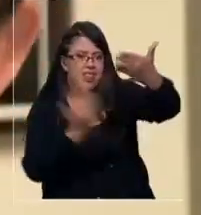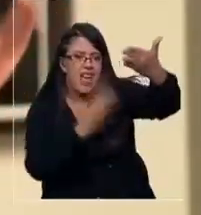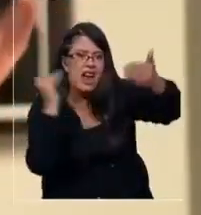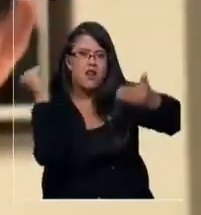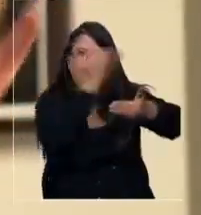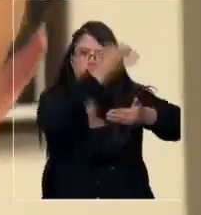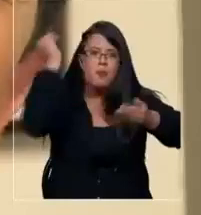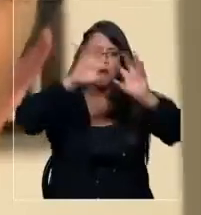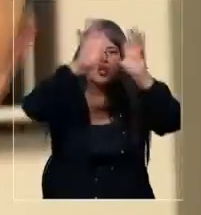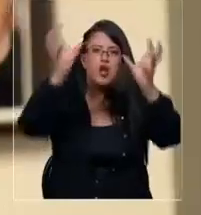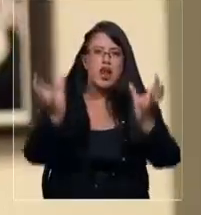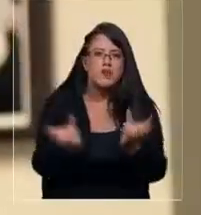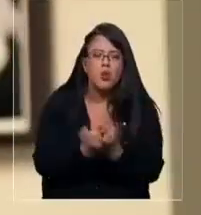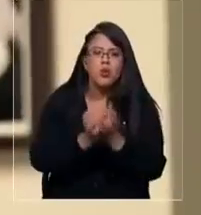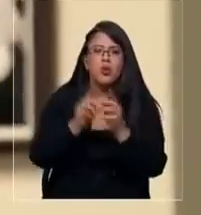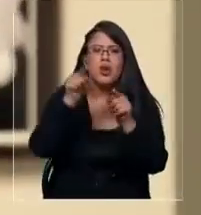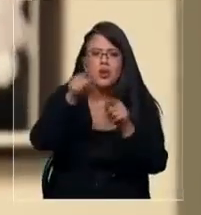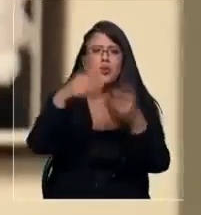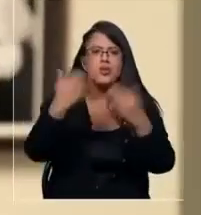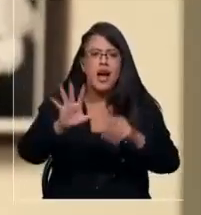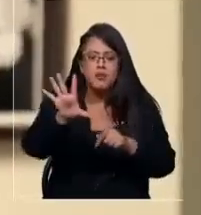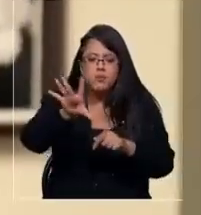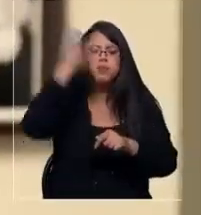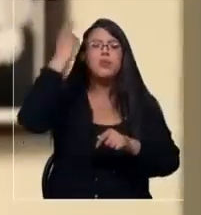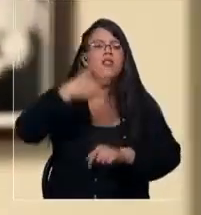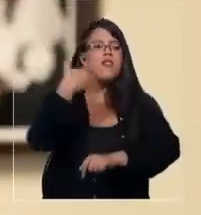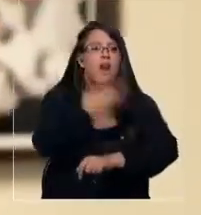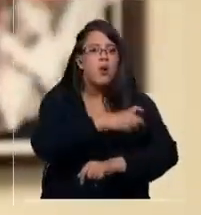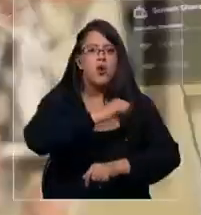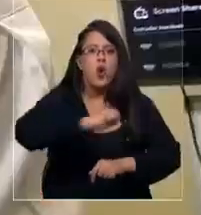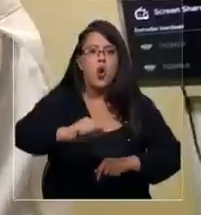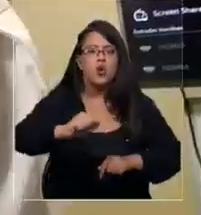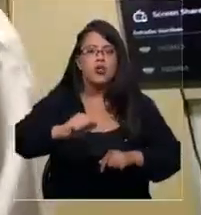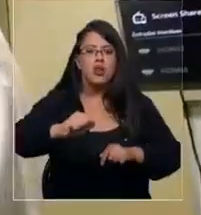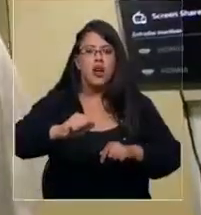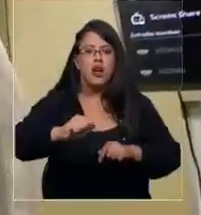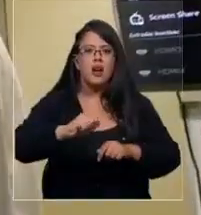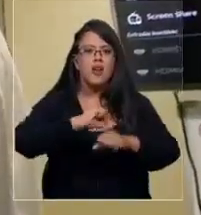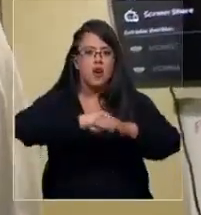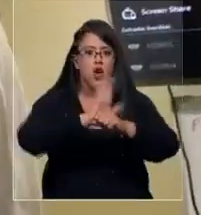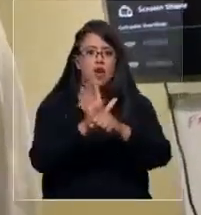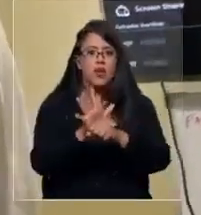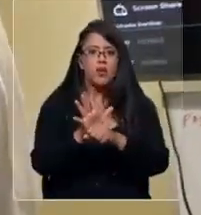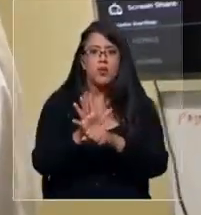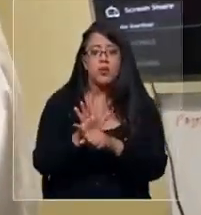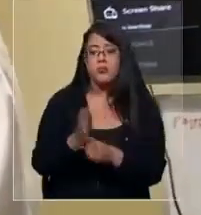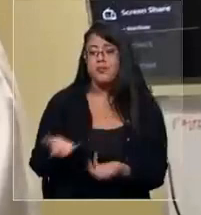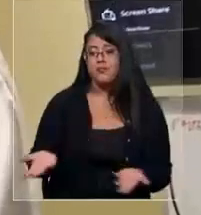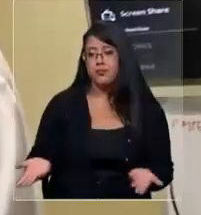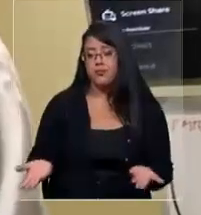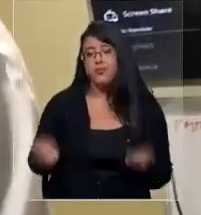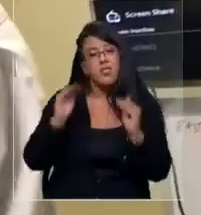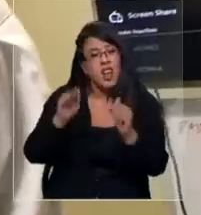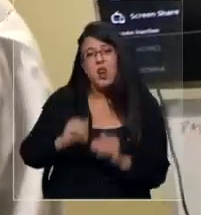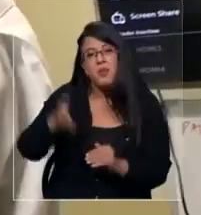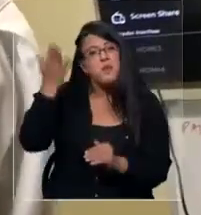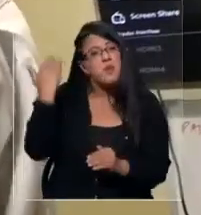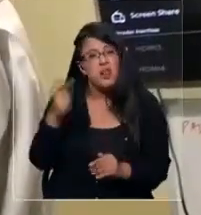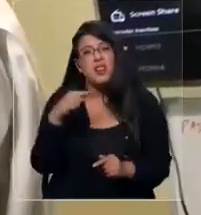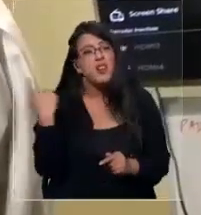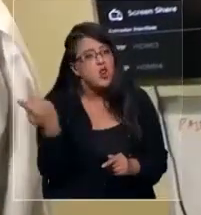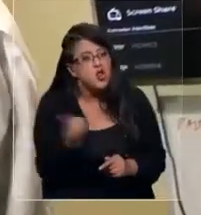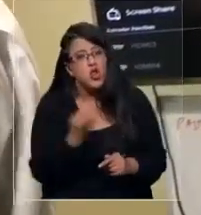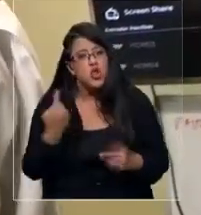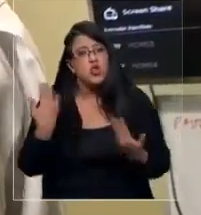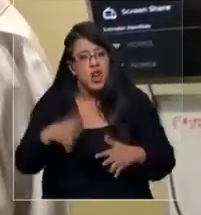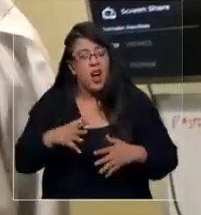Roberto, pucha, la Copa América se veía súper lejos y ganamos dos Copa América seguidas. Sí. Yo creo